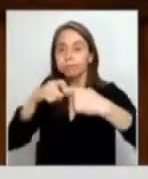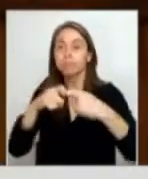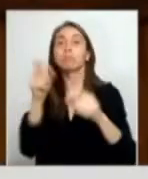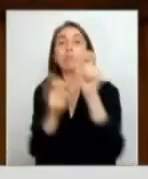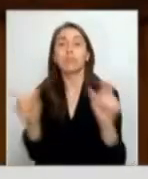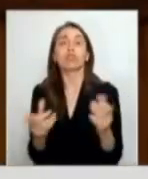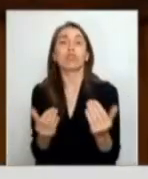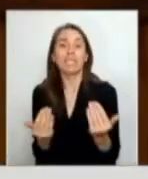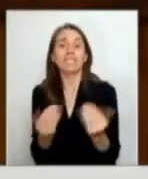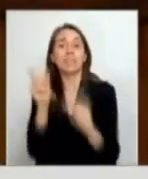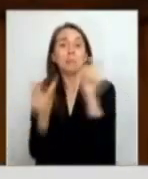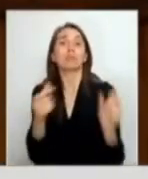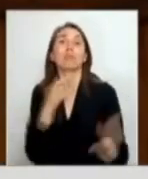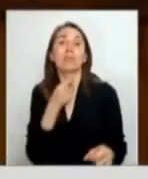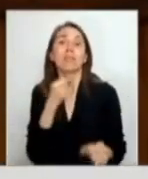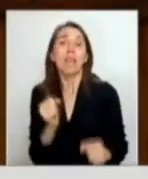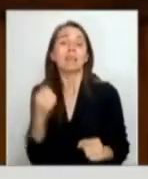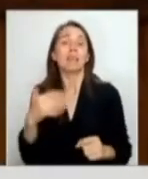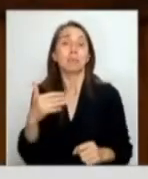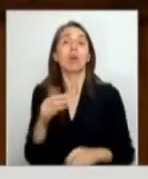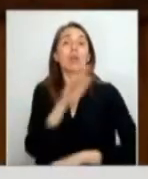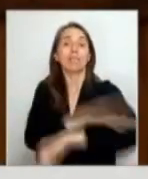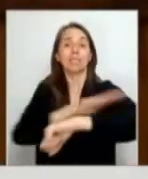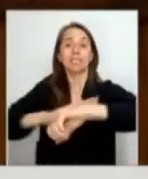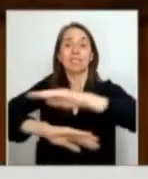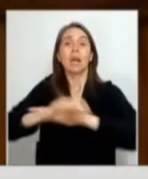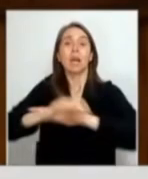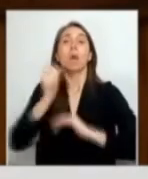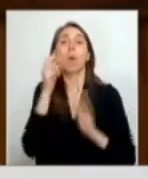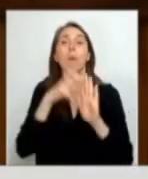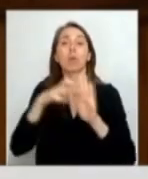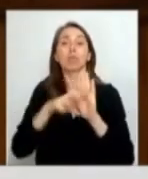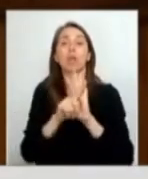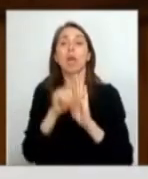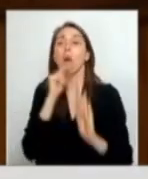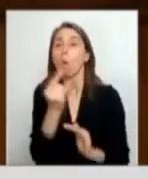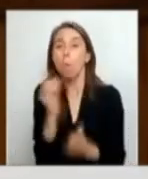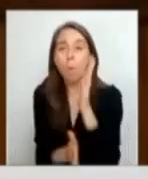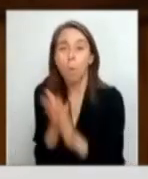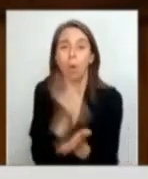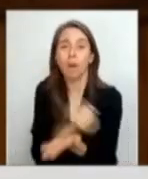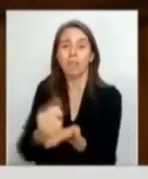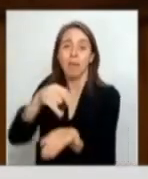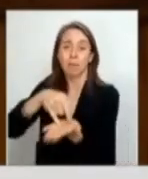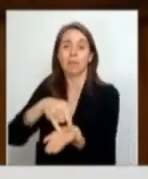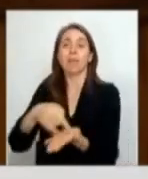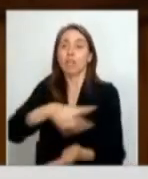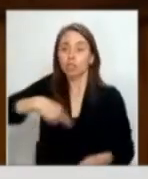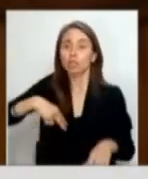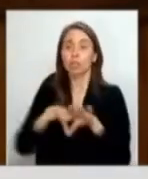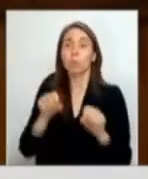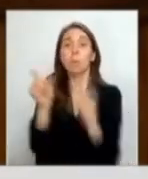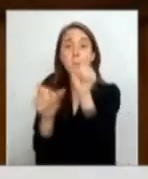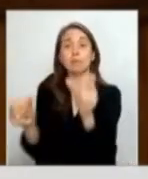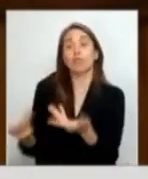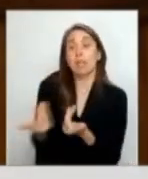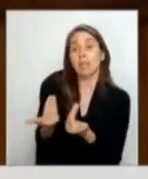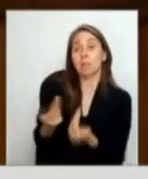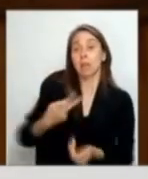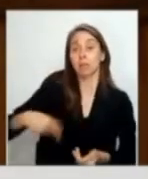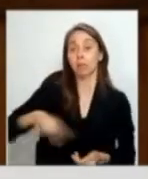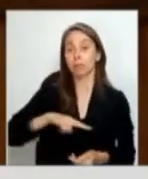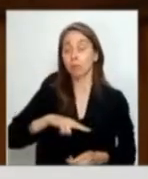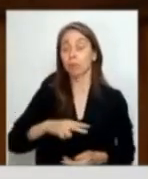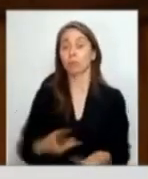derecha, ¿cuáles son los proyectos que tenemos que agilizar? Pongámonos de acuerdo, eso es lo que la gente espera de nosotros.